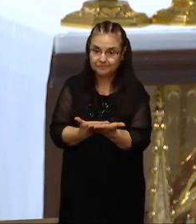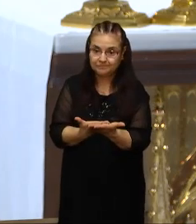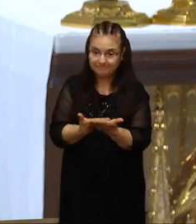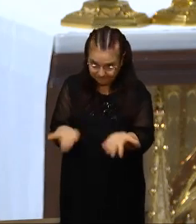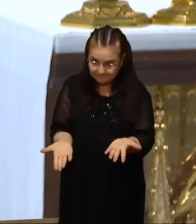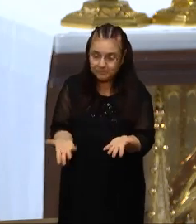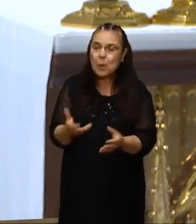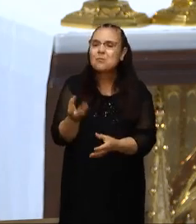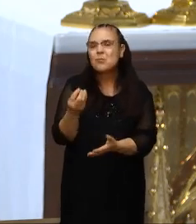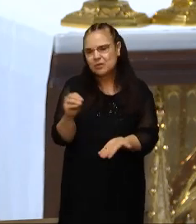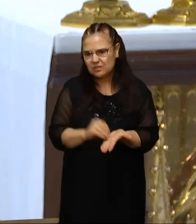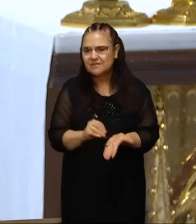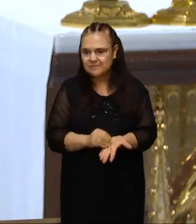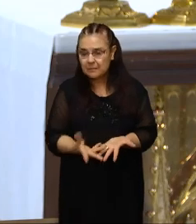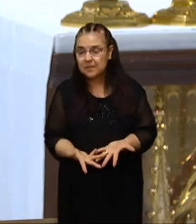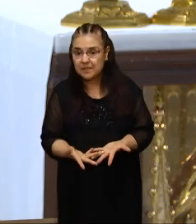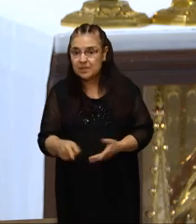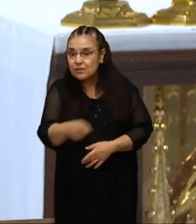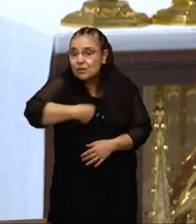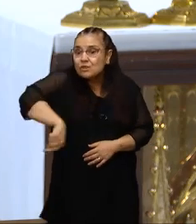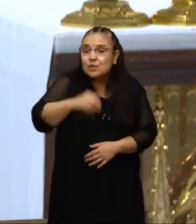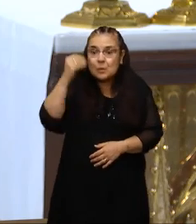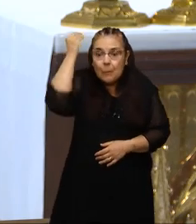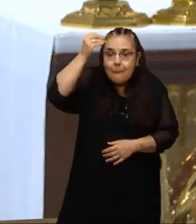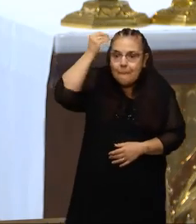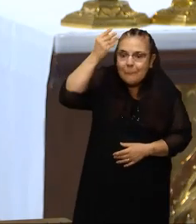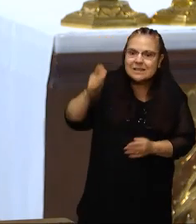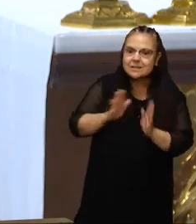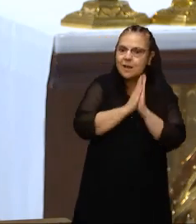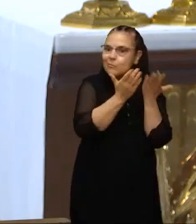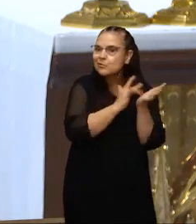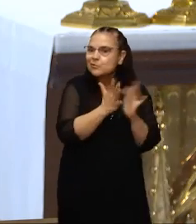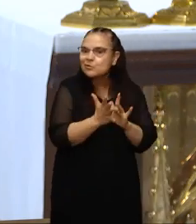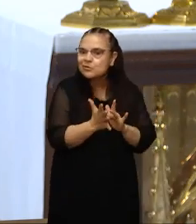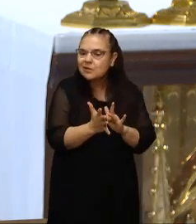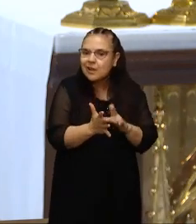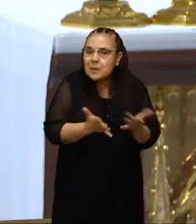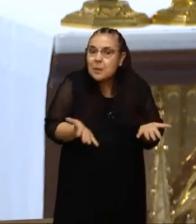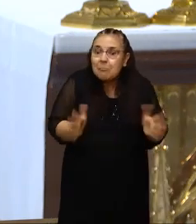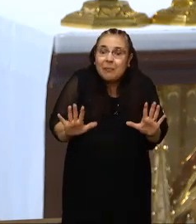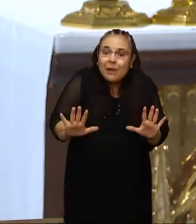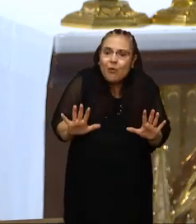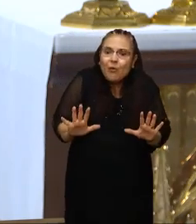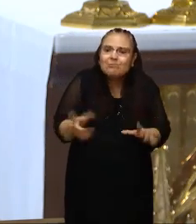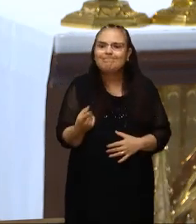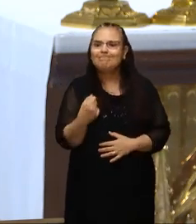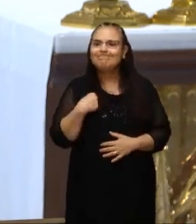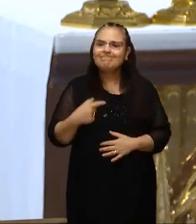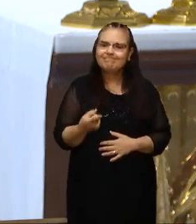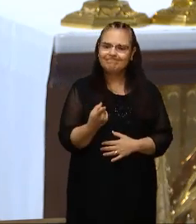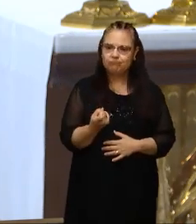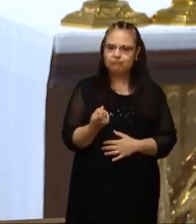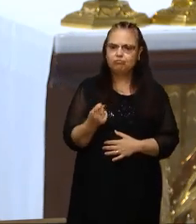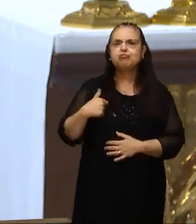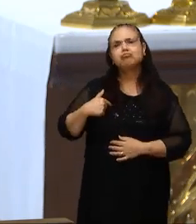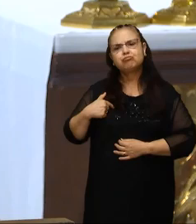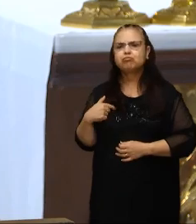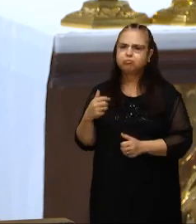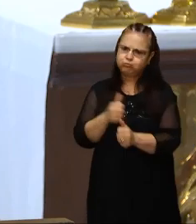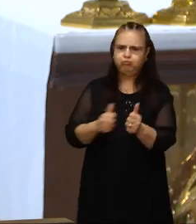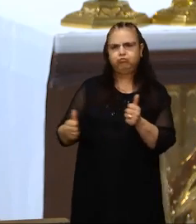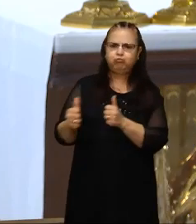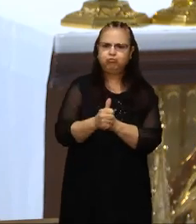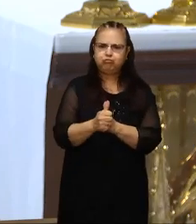A menudo, lo que consideramos evangélico puede que no sea más que un fruto de nuestra necesidad de imponernos a otros, de